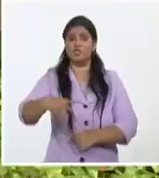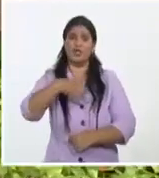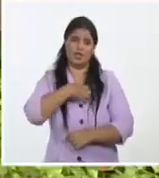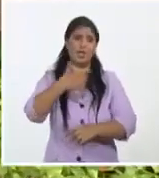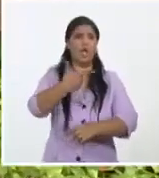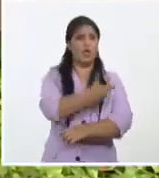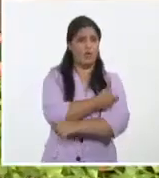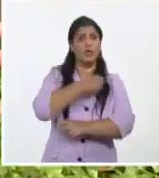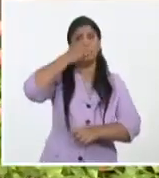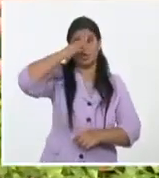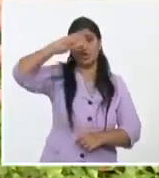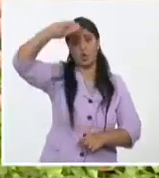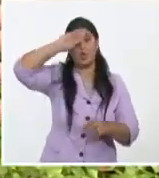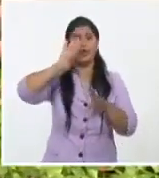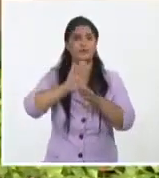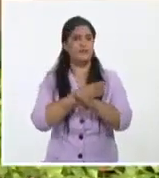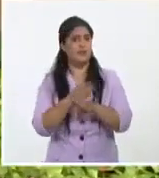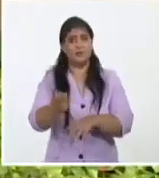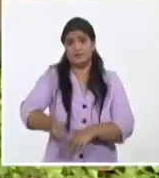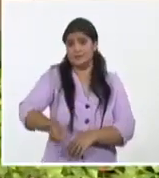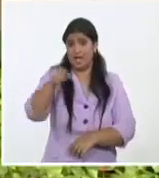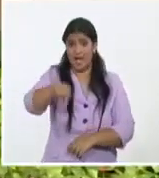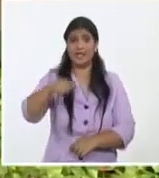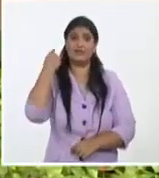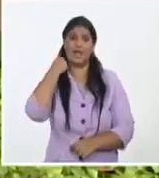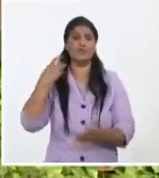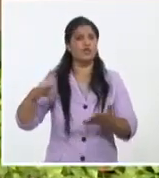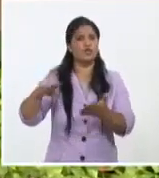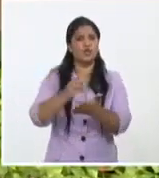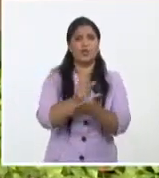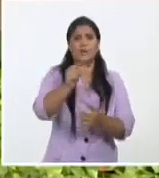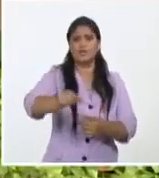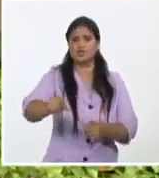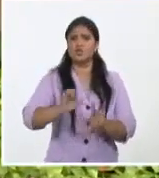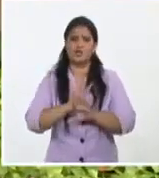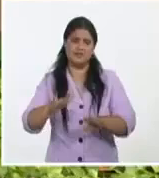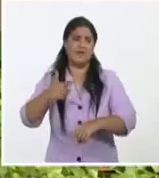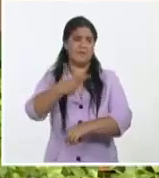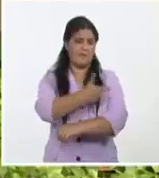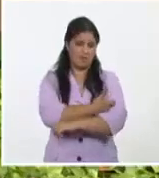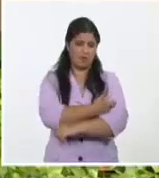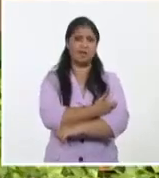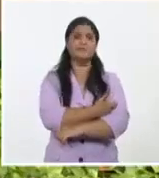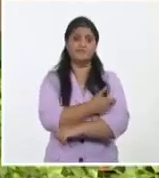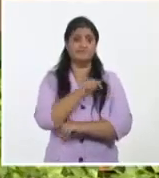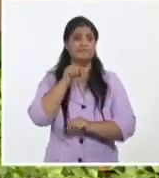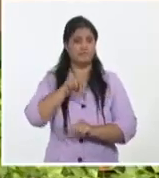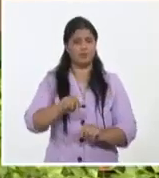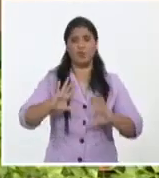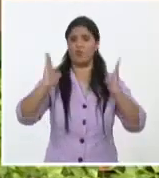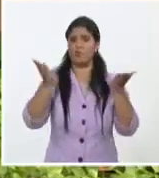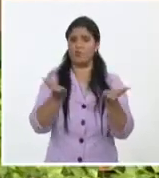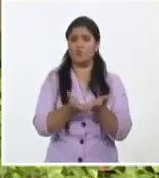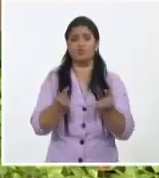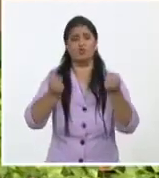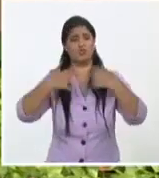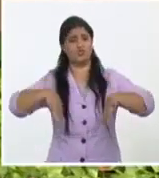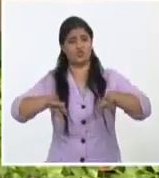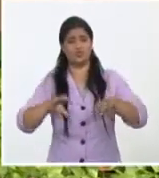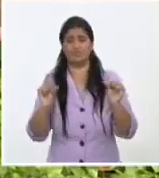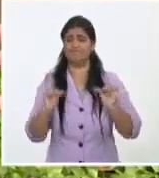de inmunógenos generada precisamente por la crisis económica mundial, pues entonces el panorama se torna aún